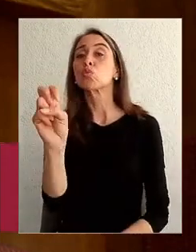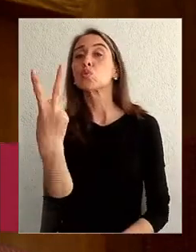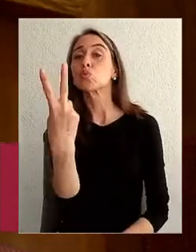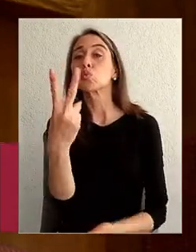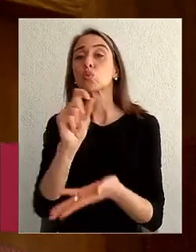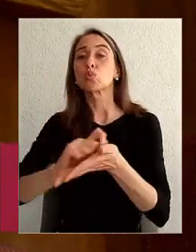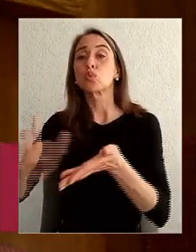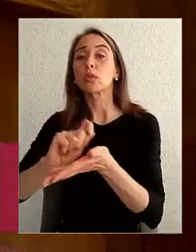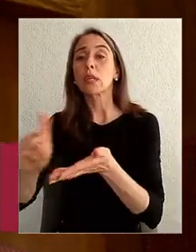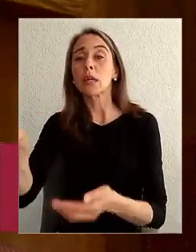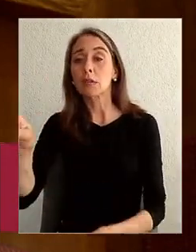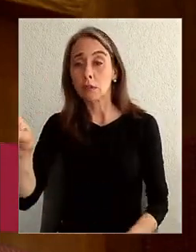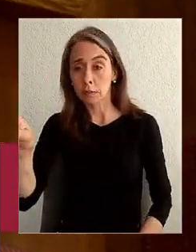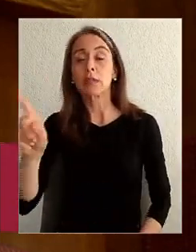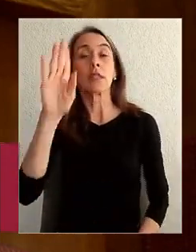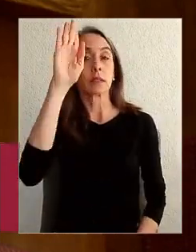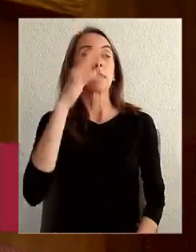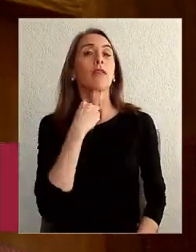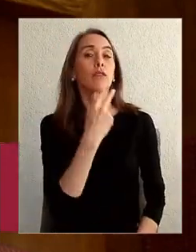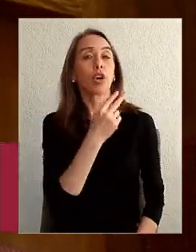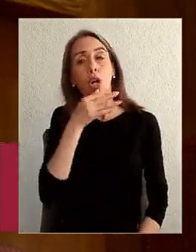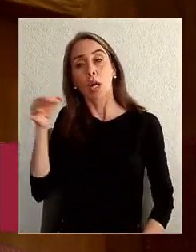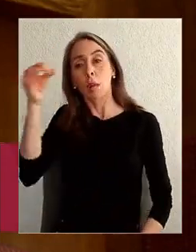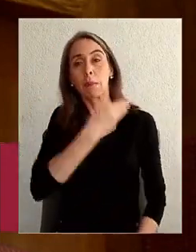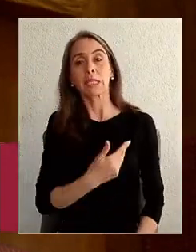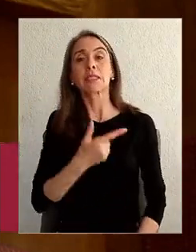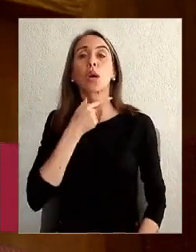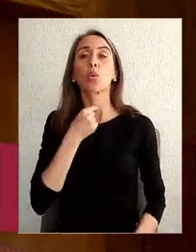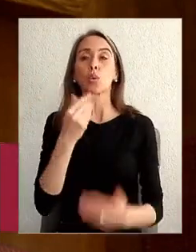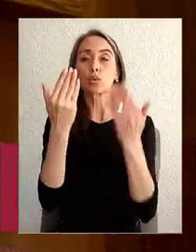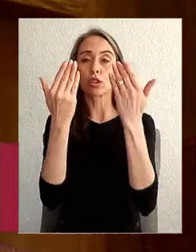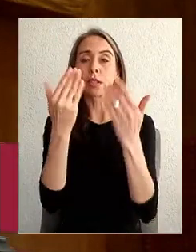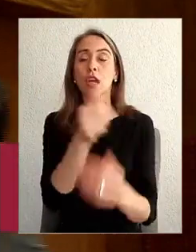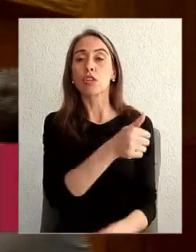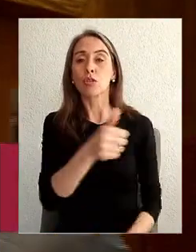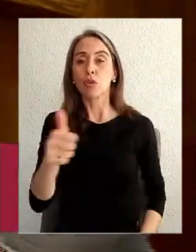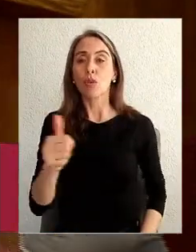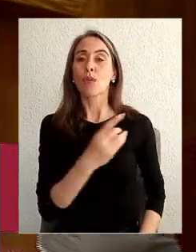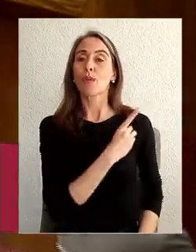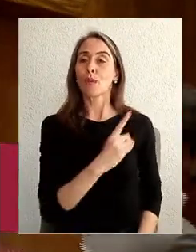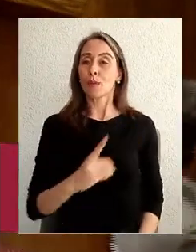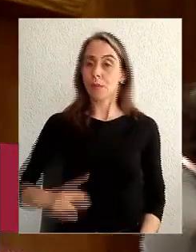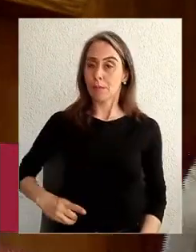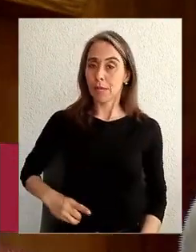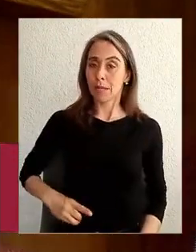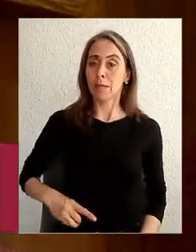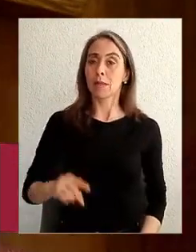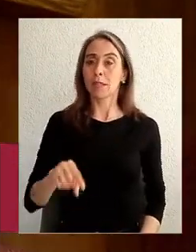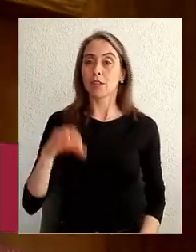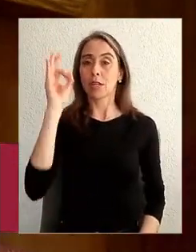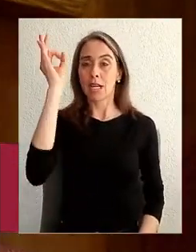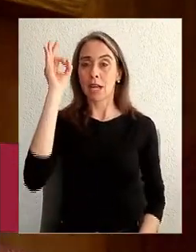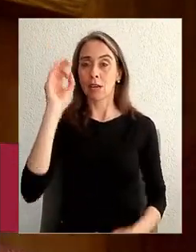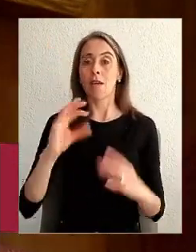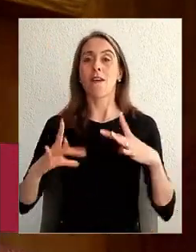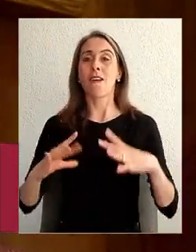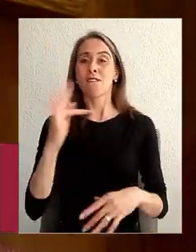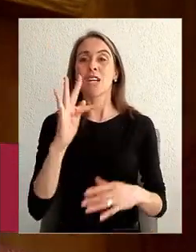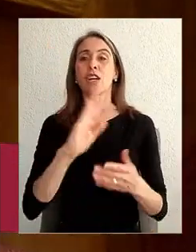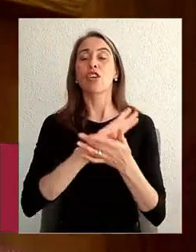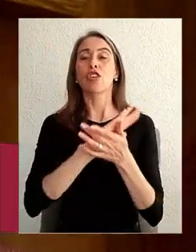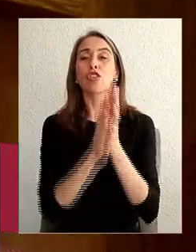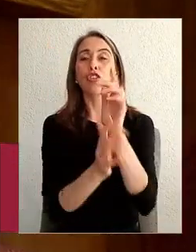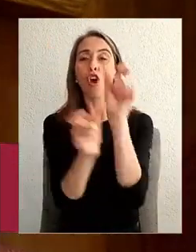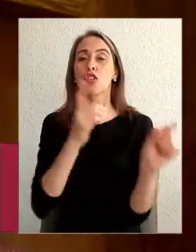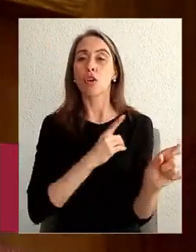Sí, presidente, por su intermedio, y un gusto saludar a todos los honorables parlamentarios que están hoy día en esta sesión, felicitar a todos aquellos que han sido reelectos y